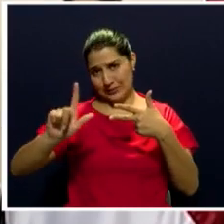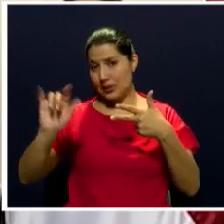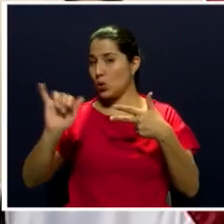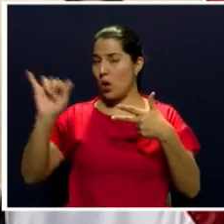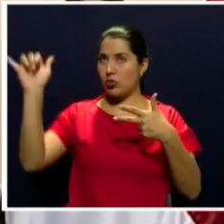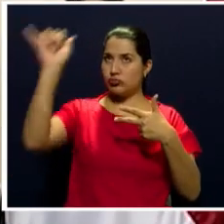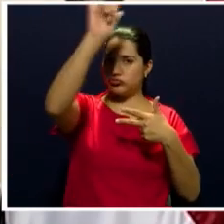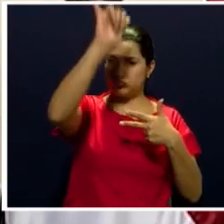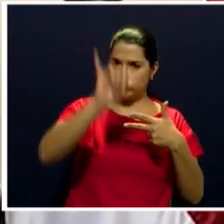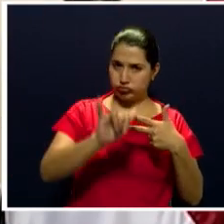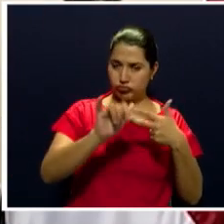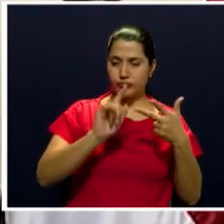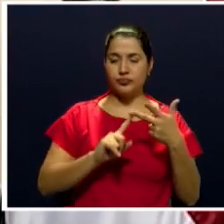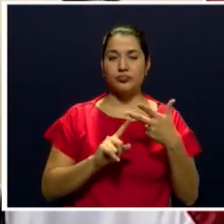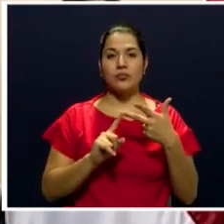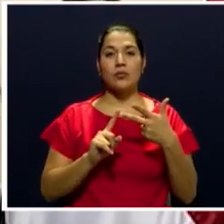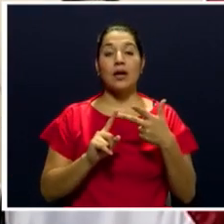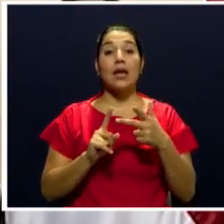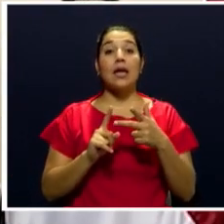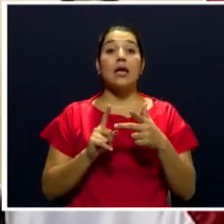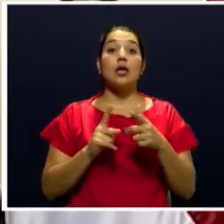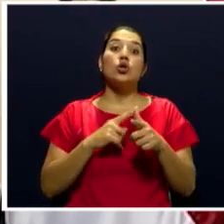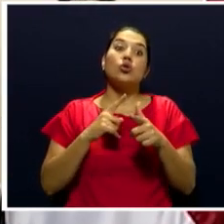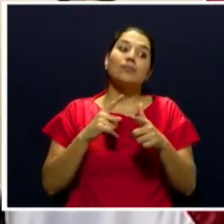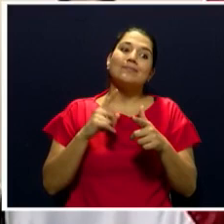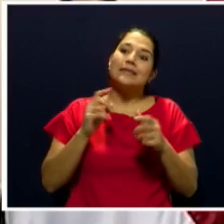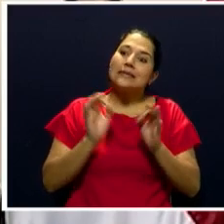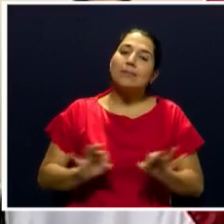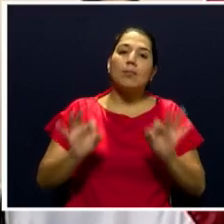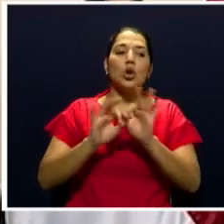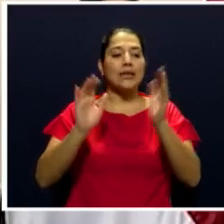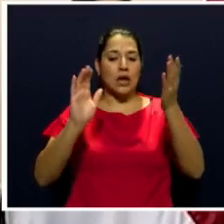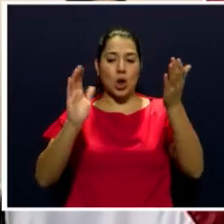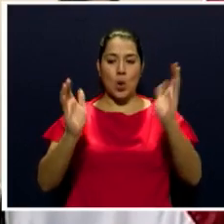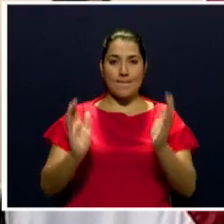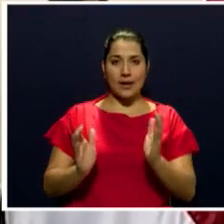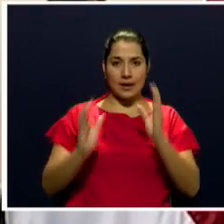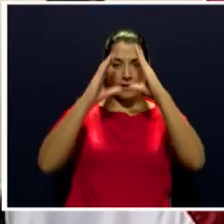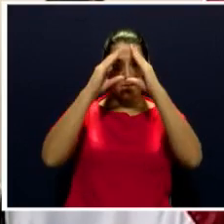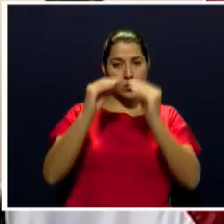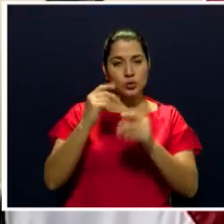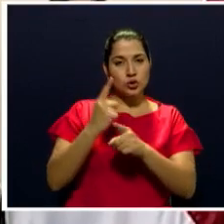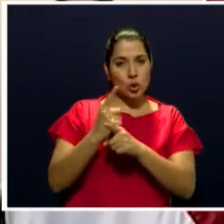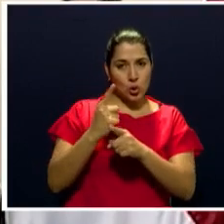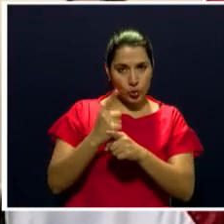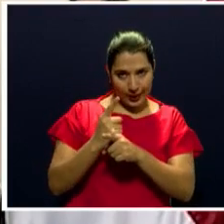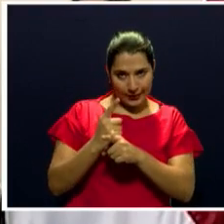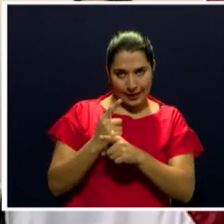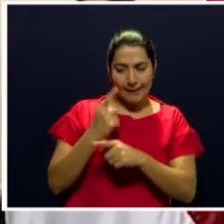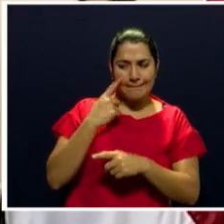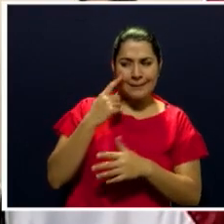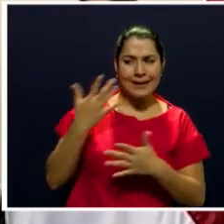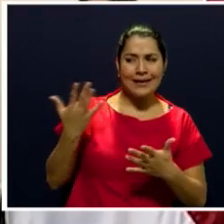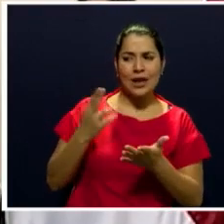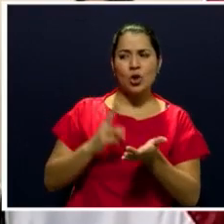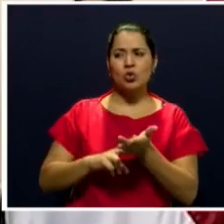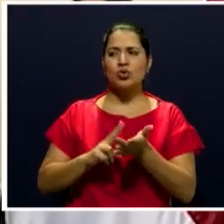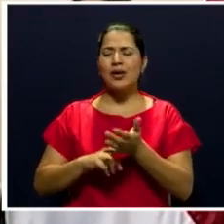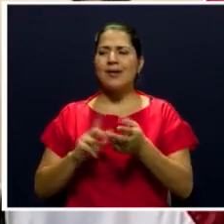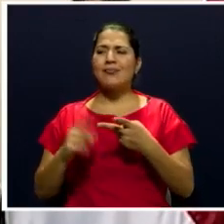estas cosas hay que comparar manzanas con manzanas y ver qué es lo que se está contratando, para qué volumen,